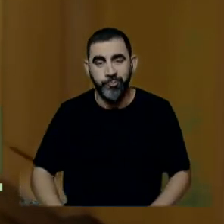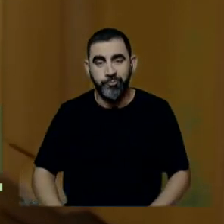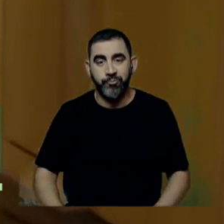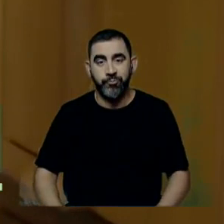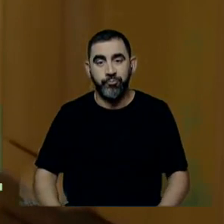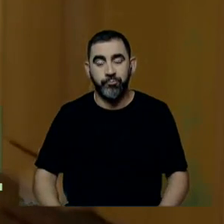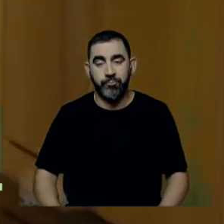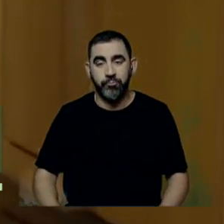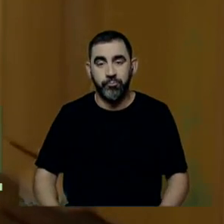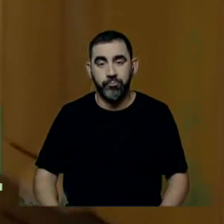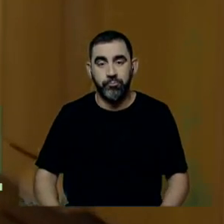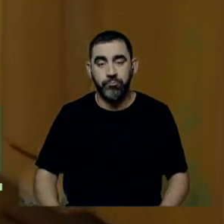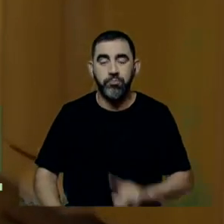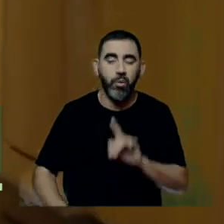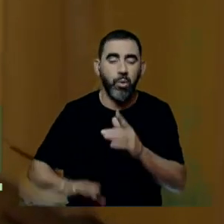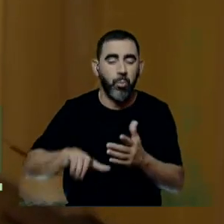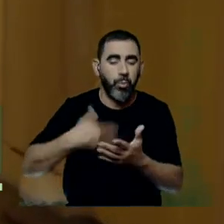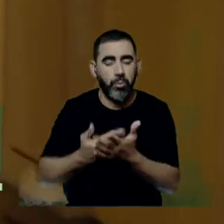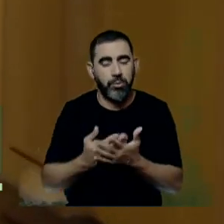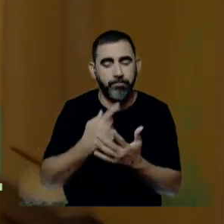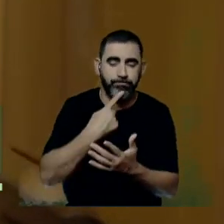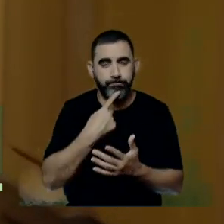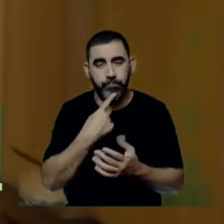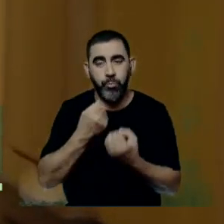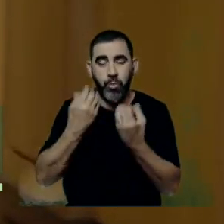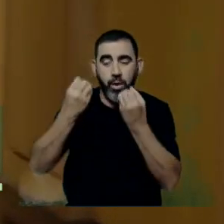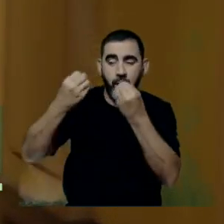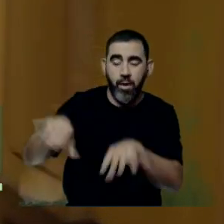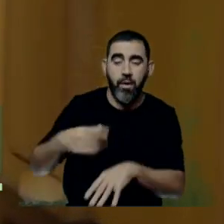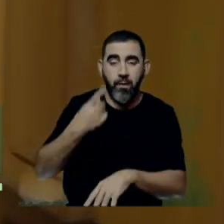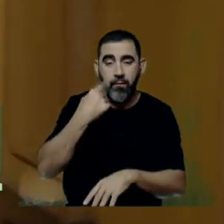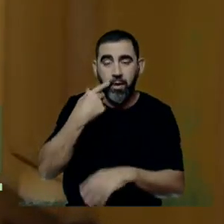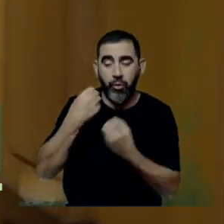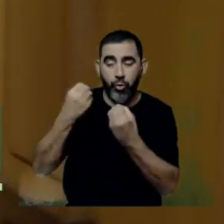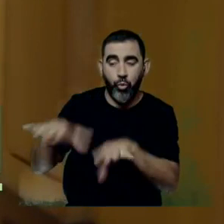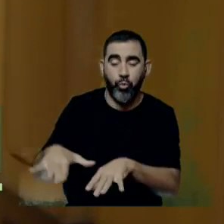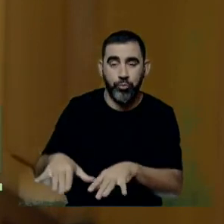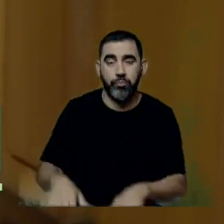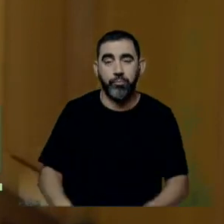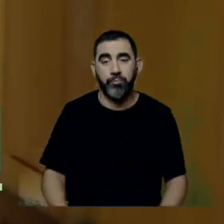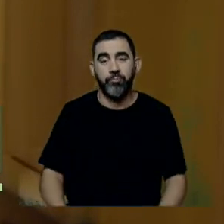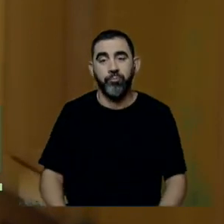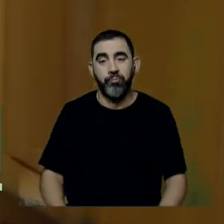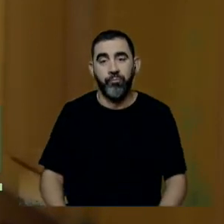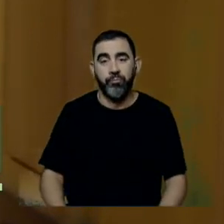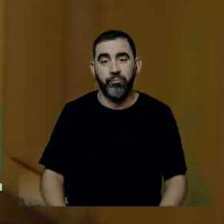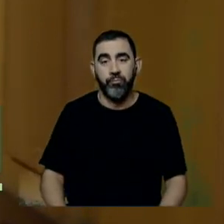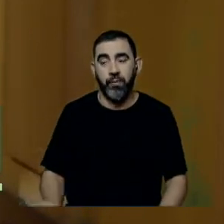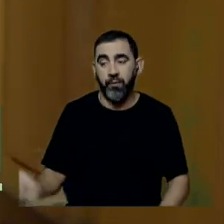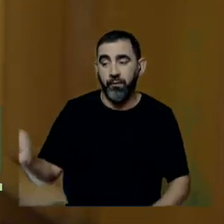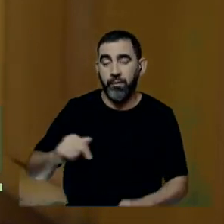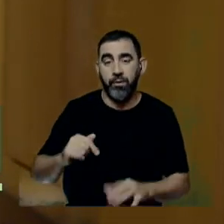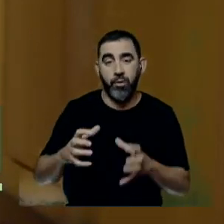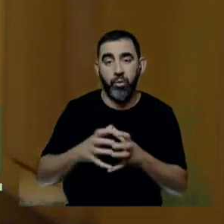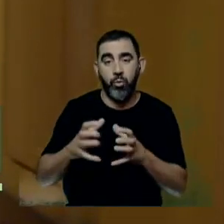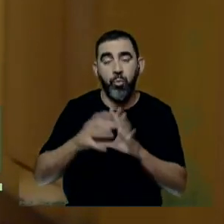por algunos planteos polémicos como el del abandono de la paternidad, que vino a alinear a la